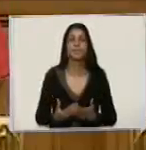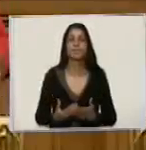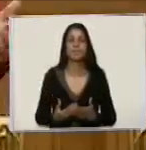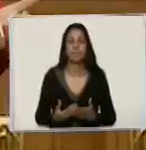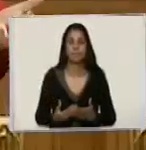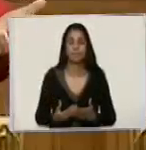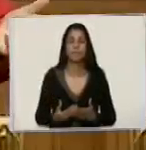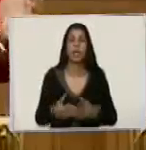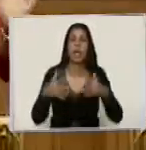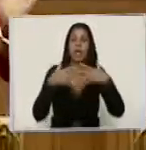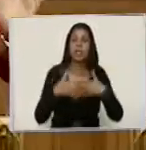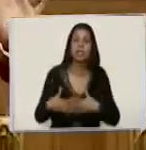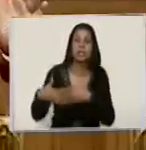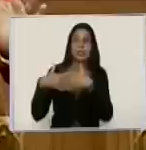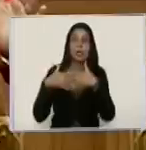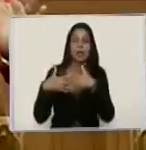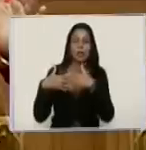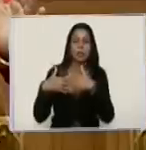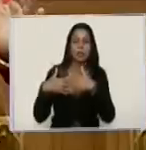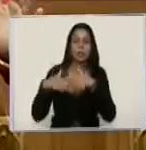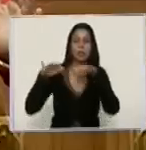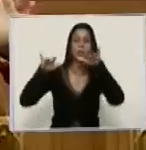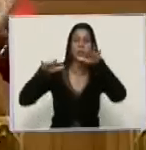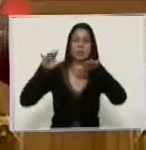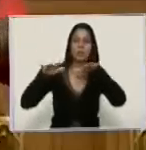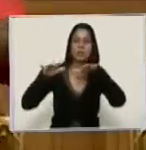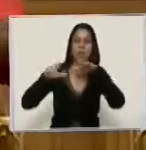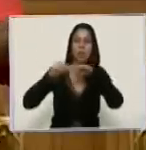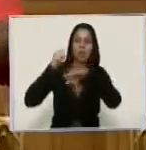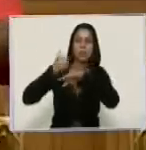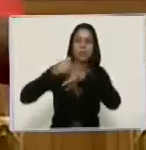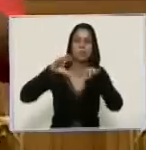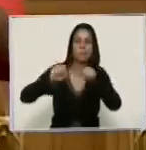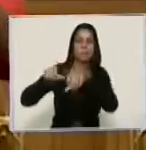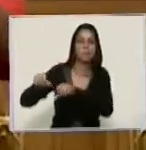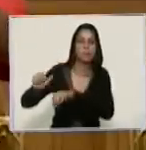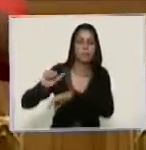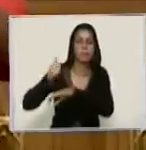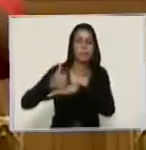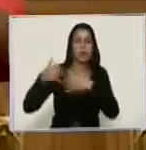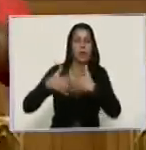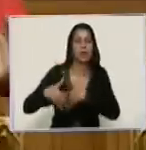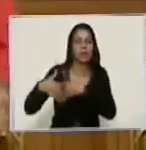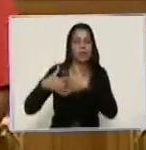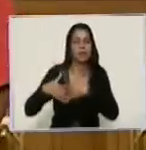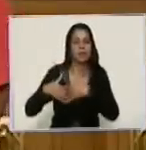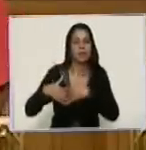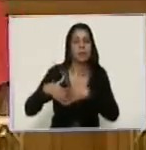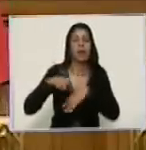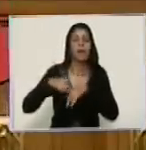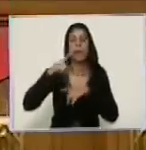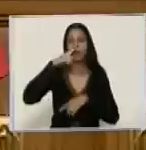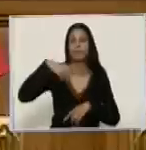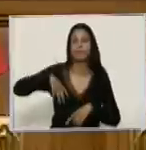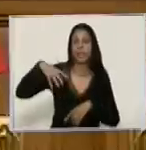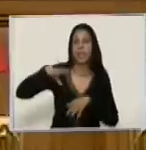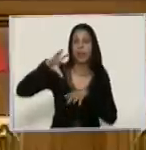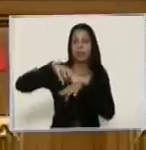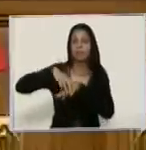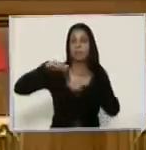Y los norteamericanos al imperialismo norteamericano, pero también manejados en parte por la oligarquía mundial.